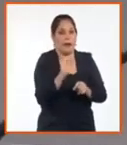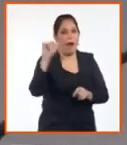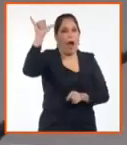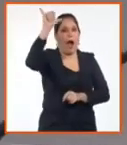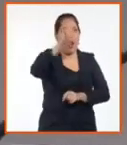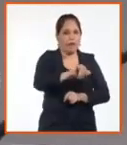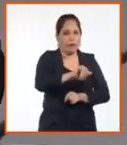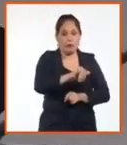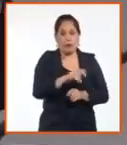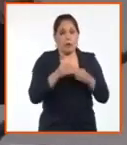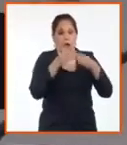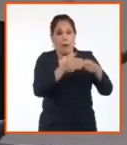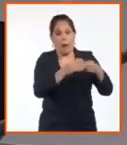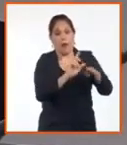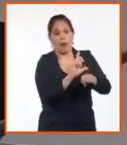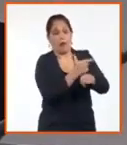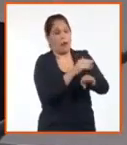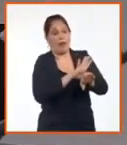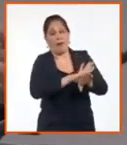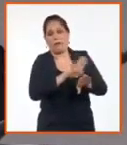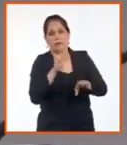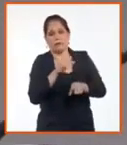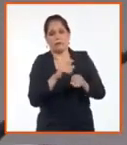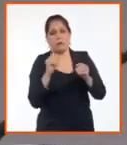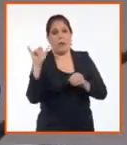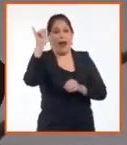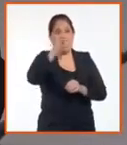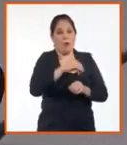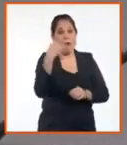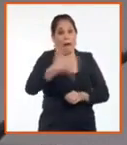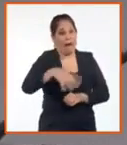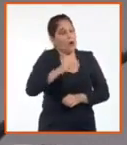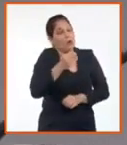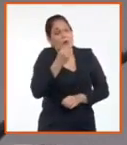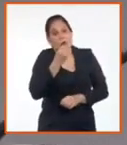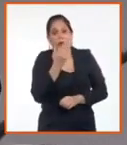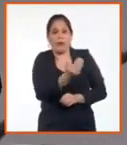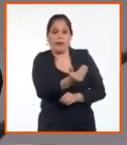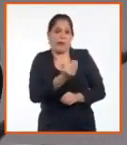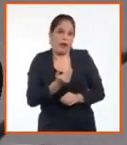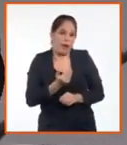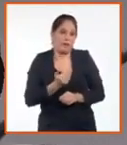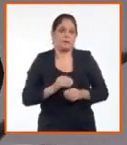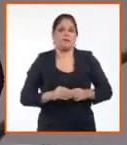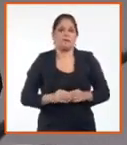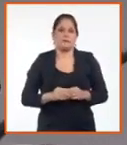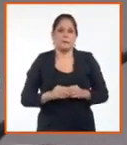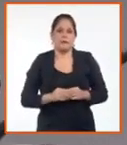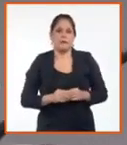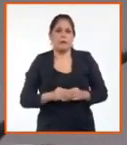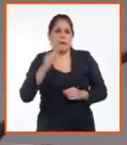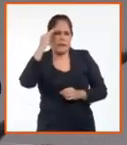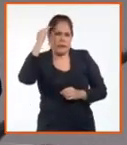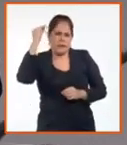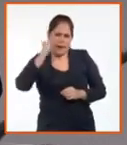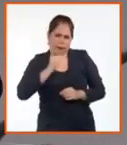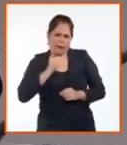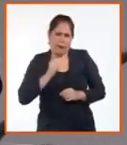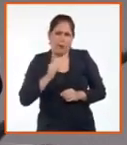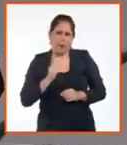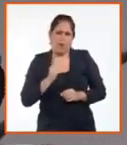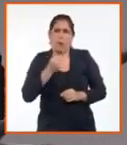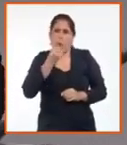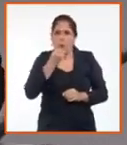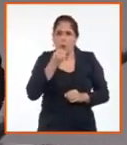que no nos sale más caro se encarece pero hay que traerlo para que no nos falten secas y entonces cuando esto cuando está los